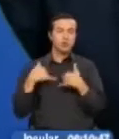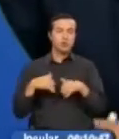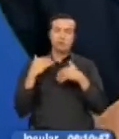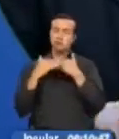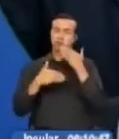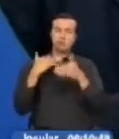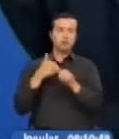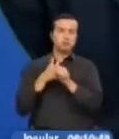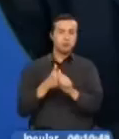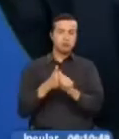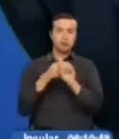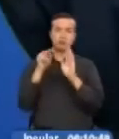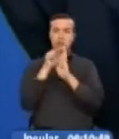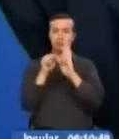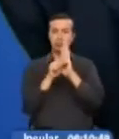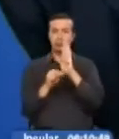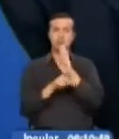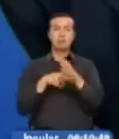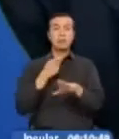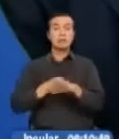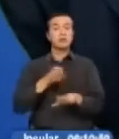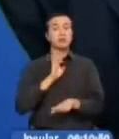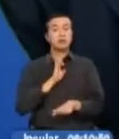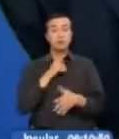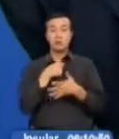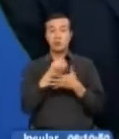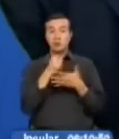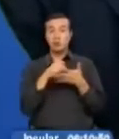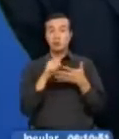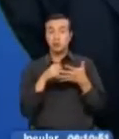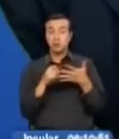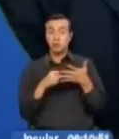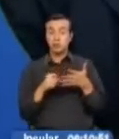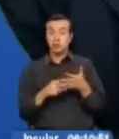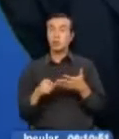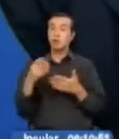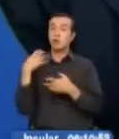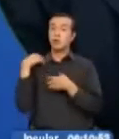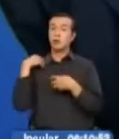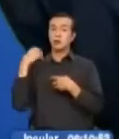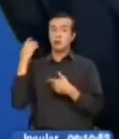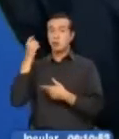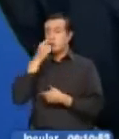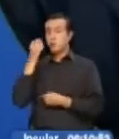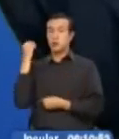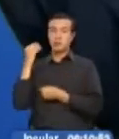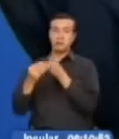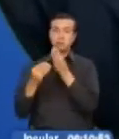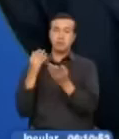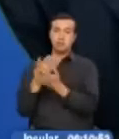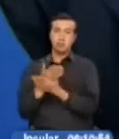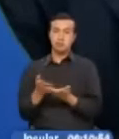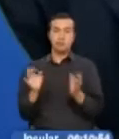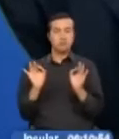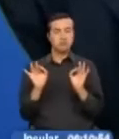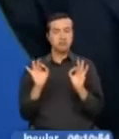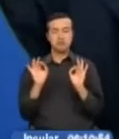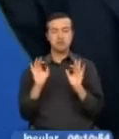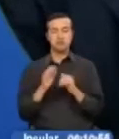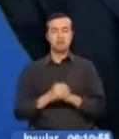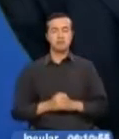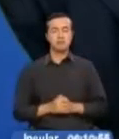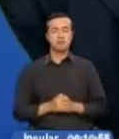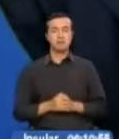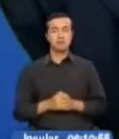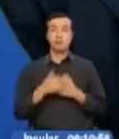del cumplimiento de las especificaciones técnicas de la que garanticen la provisión de medicamentos estables seguros eficaces